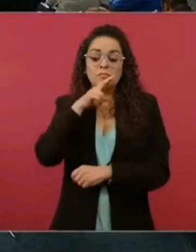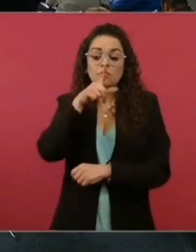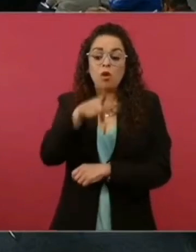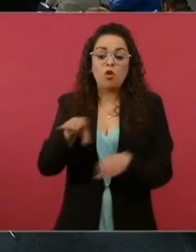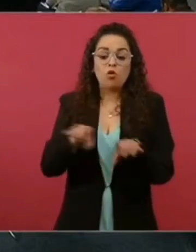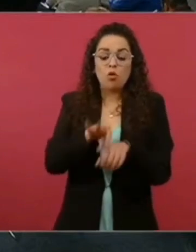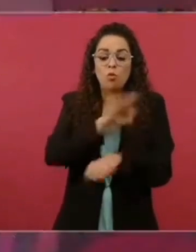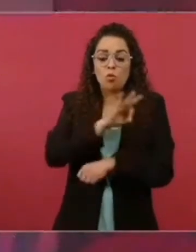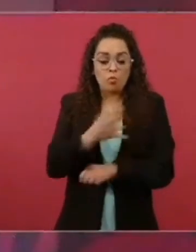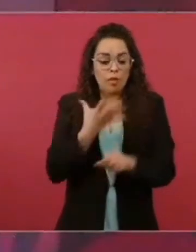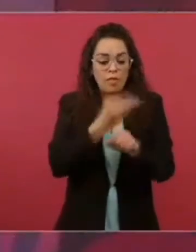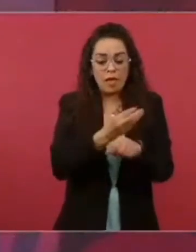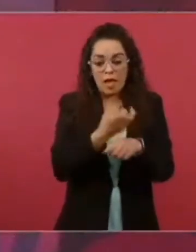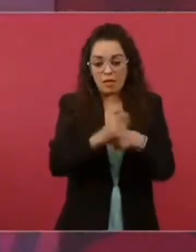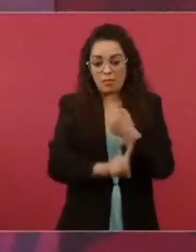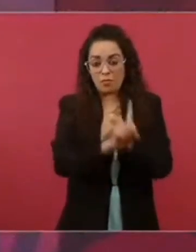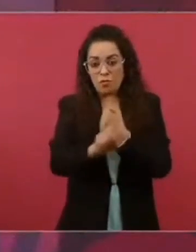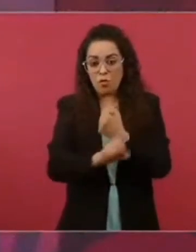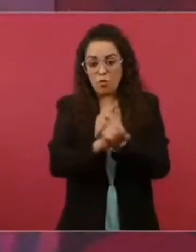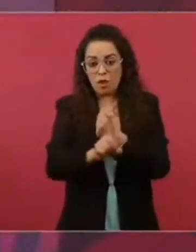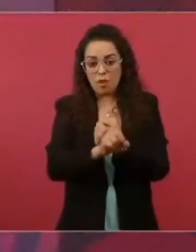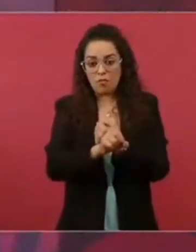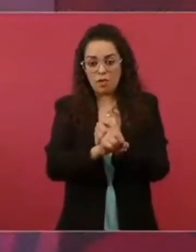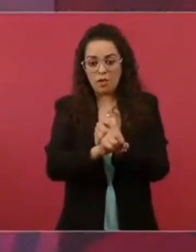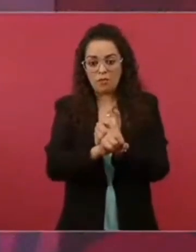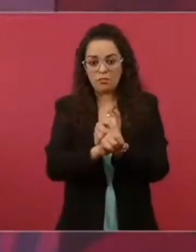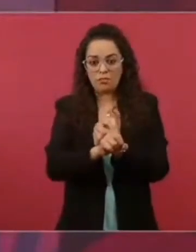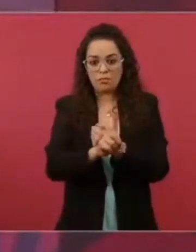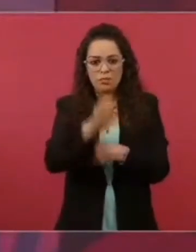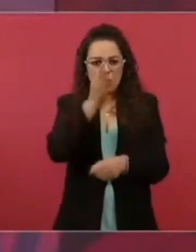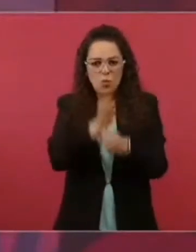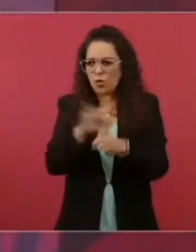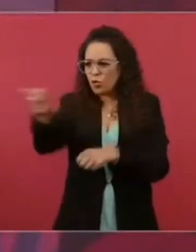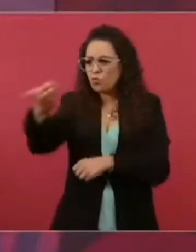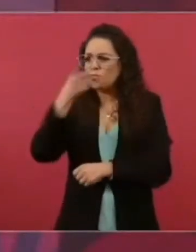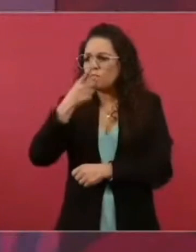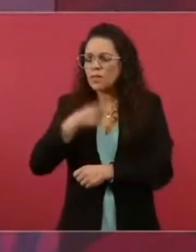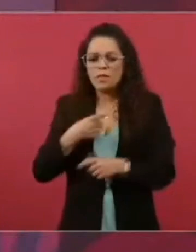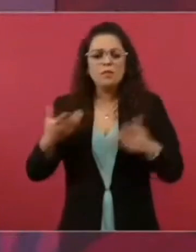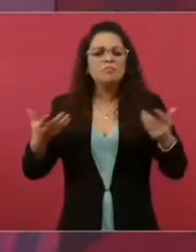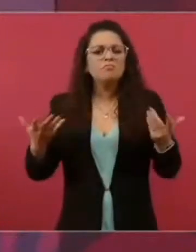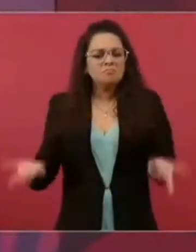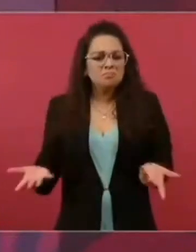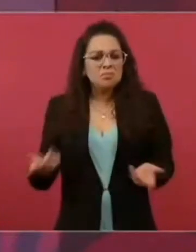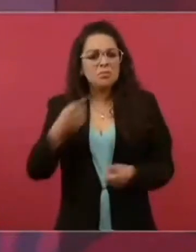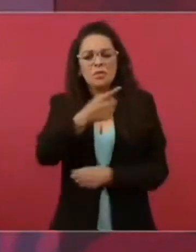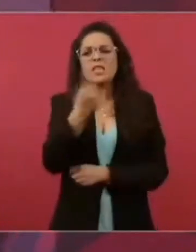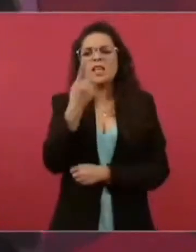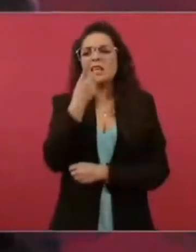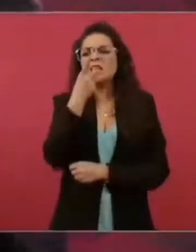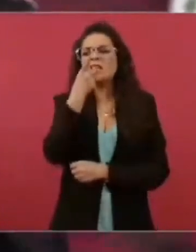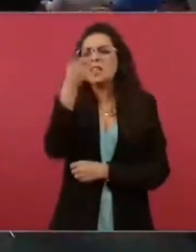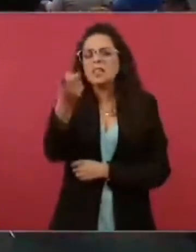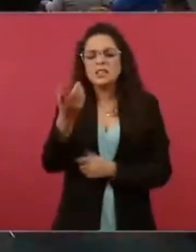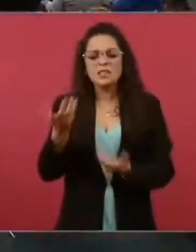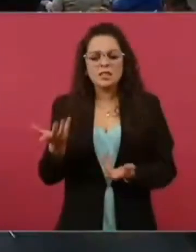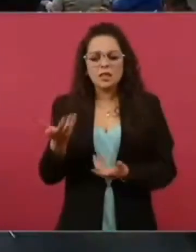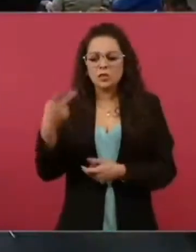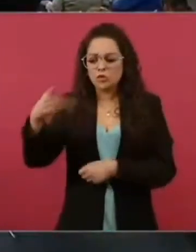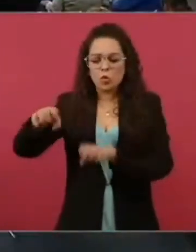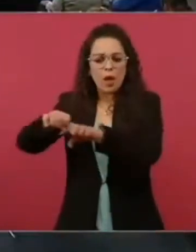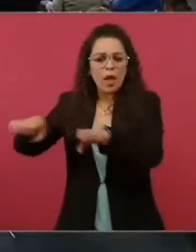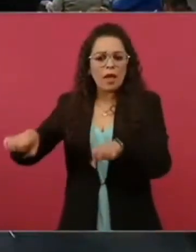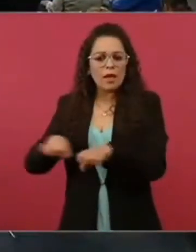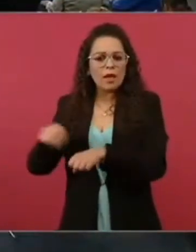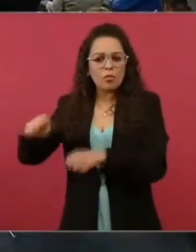preguntas, es lo que vimos hoy, porque me dices, a ver, ¿qué le han dicho o qué le dicen los miembros de su